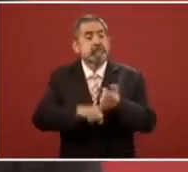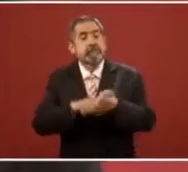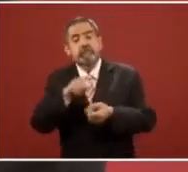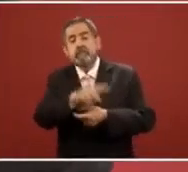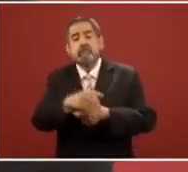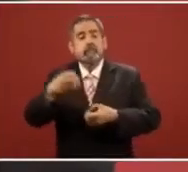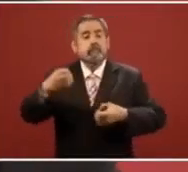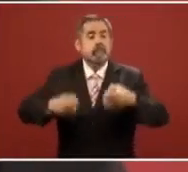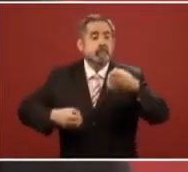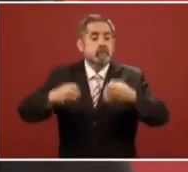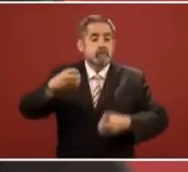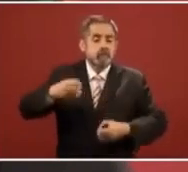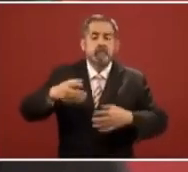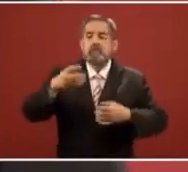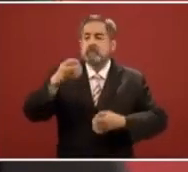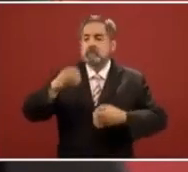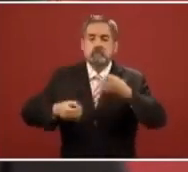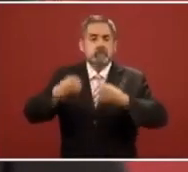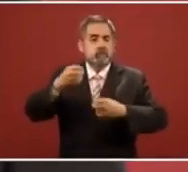en los tribunales,